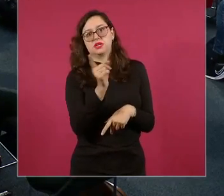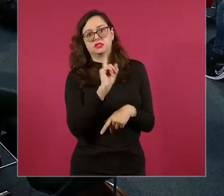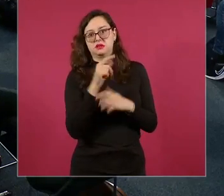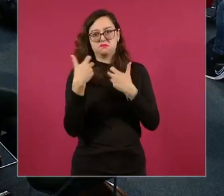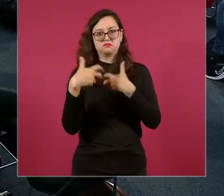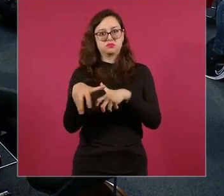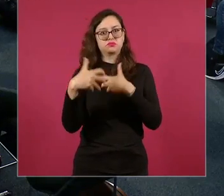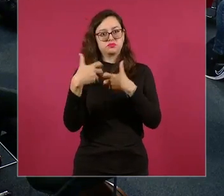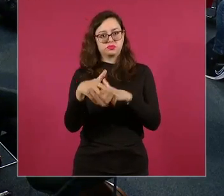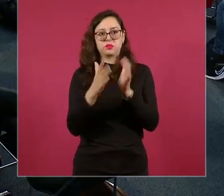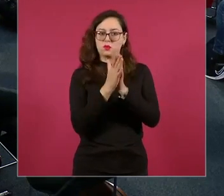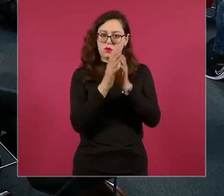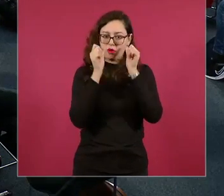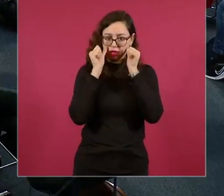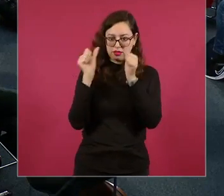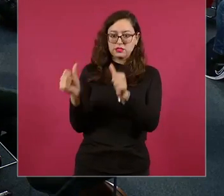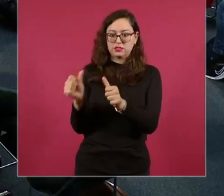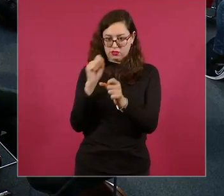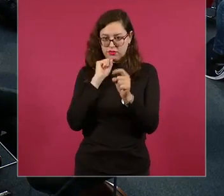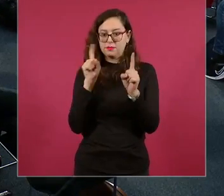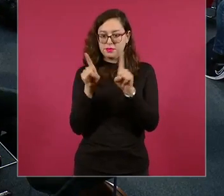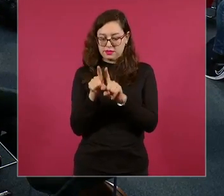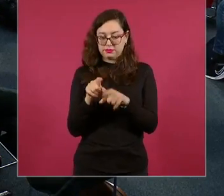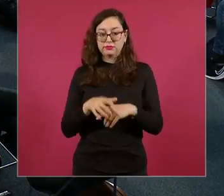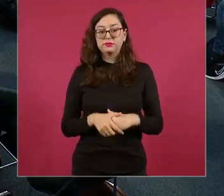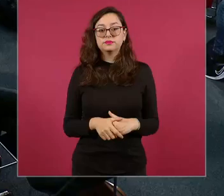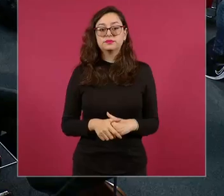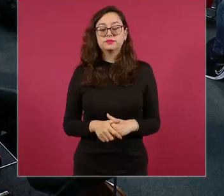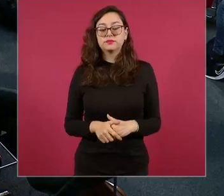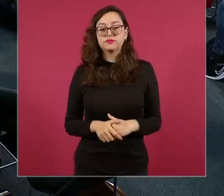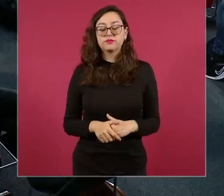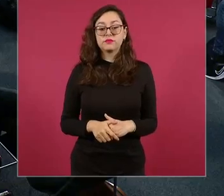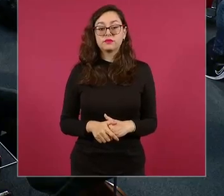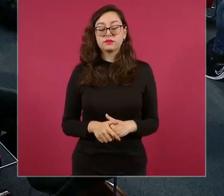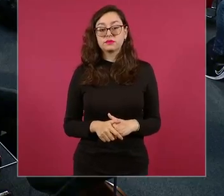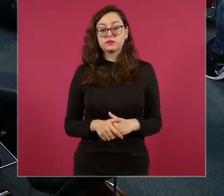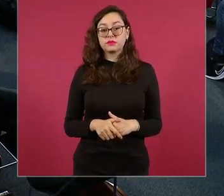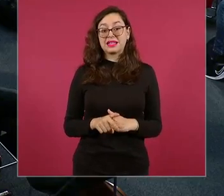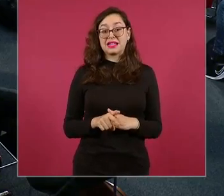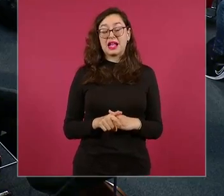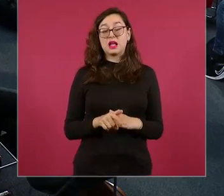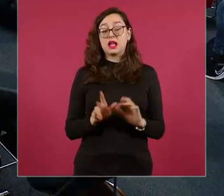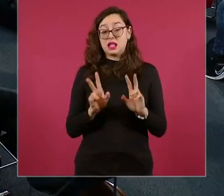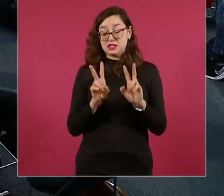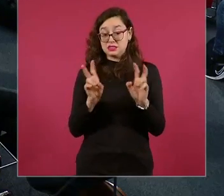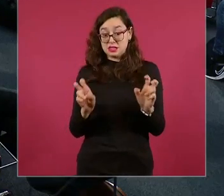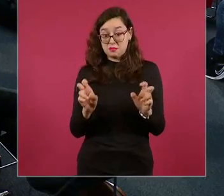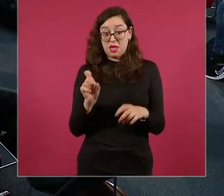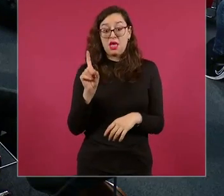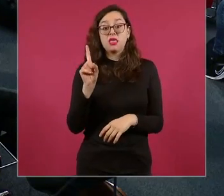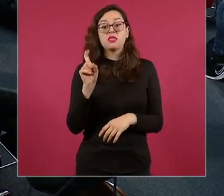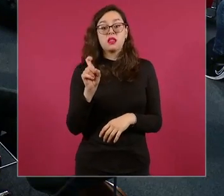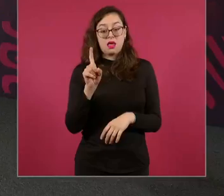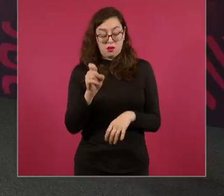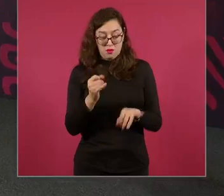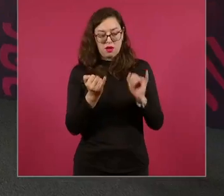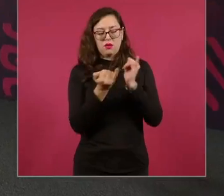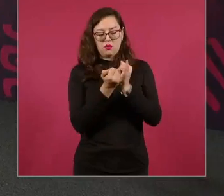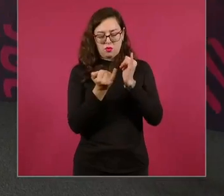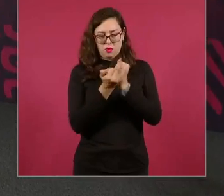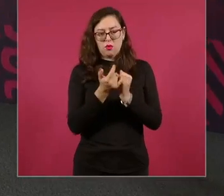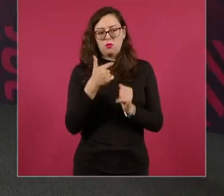lo ves el caso del agua lo lo vemos con